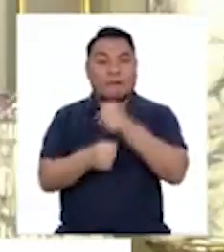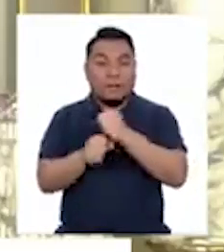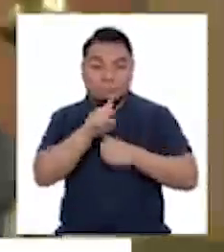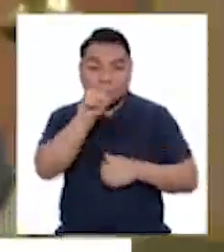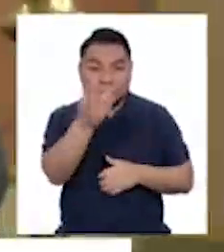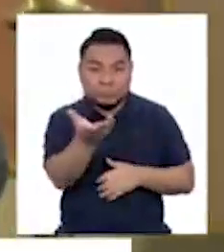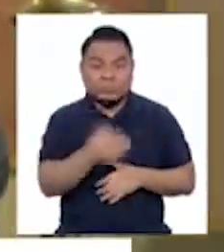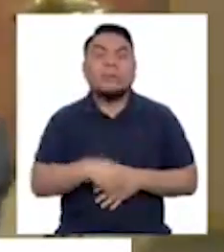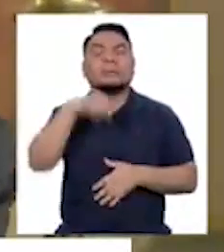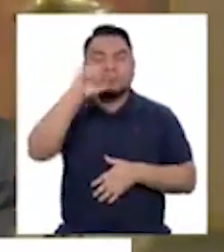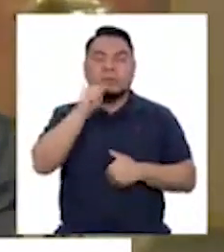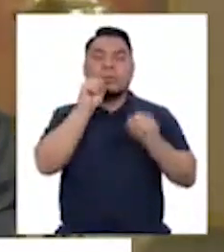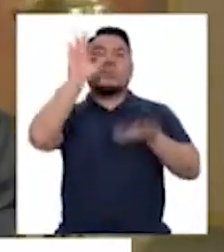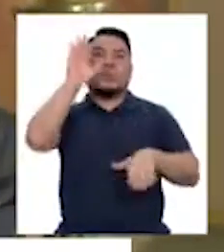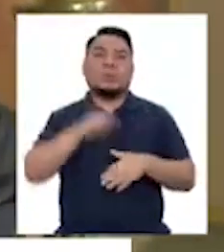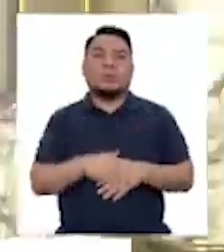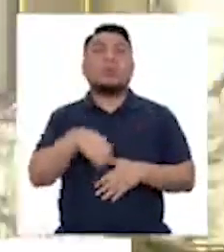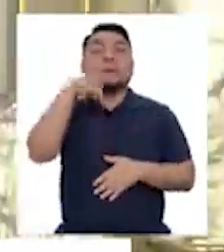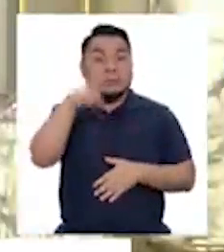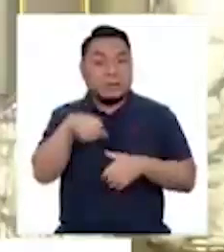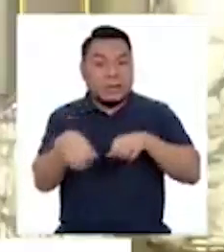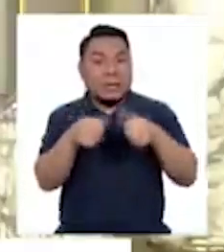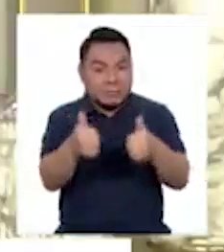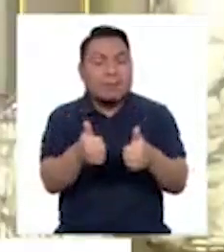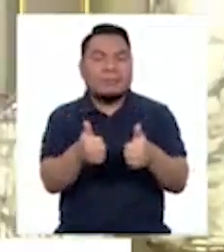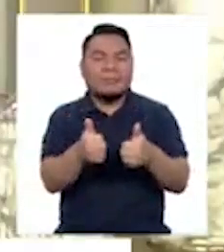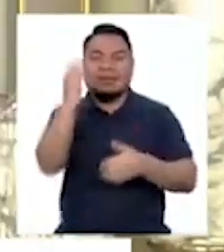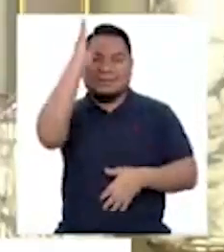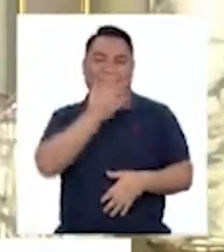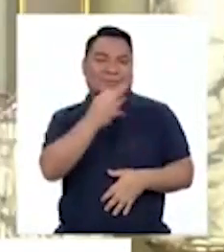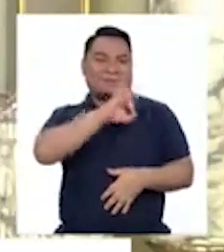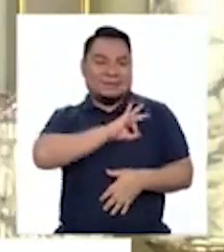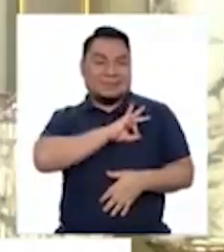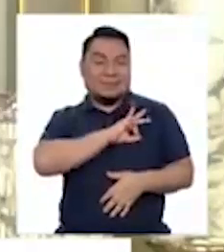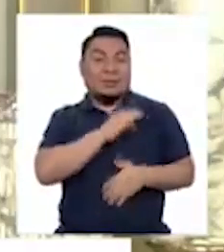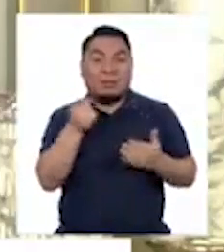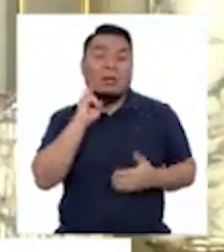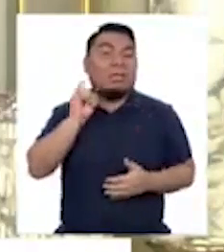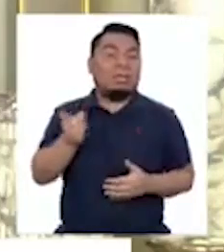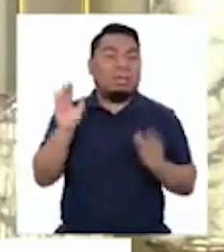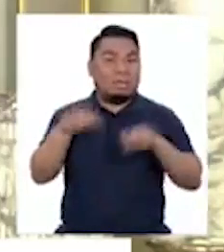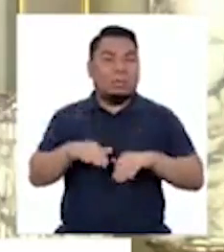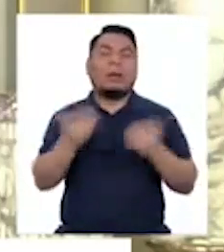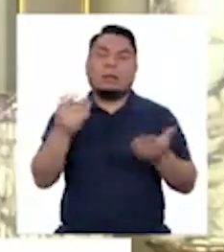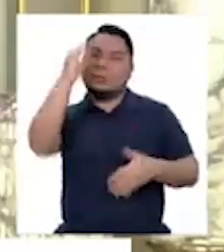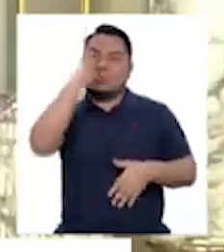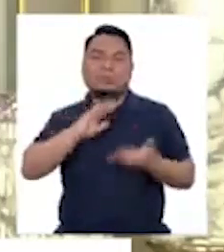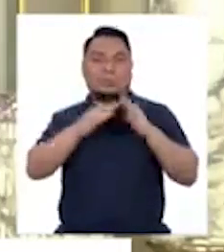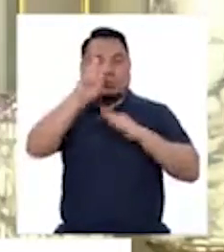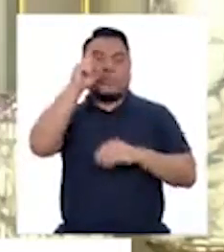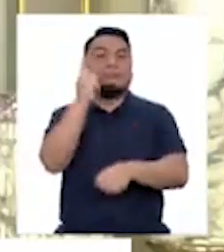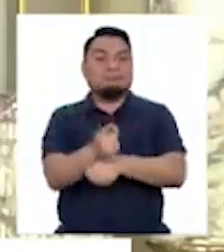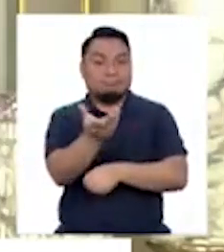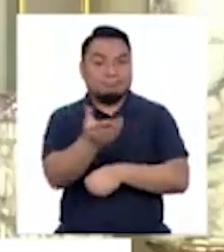confío? Sí, juro. Si así lo hiciereis, que Dios os premie, y si no, Él y la